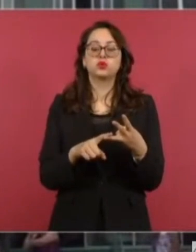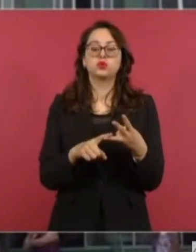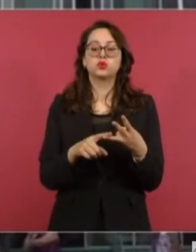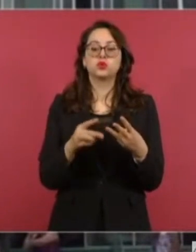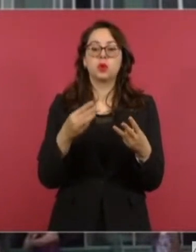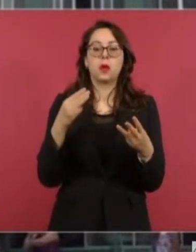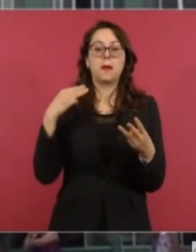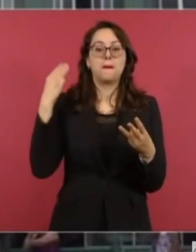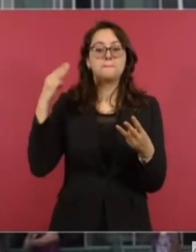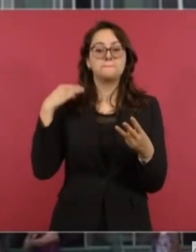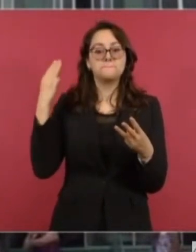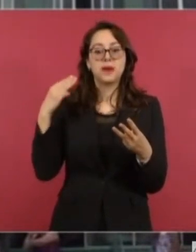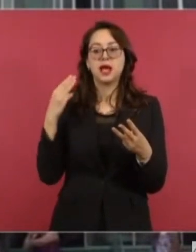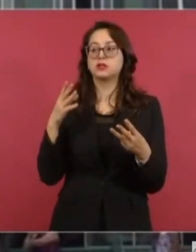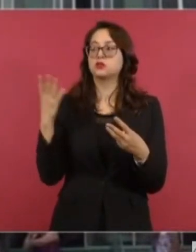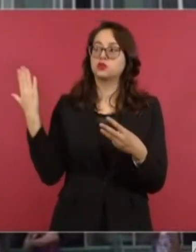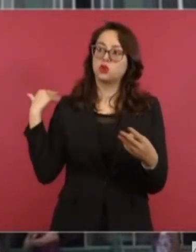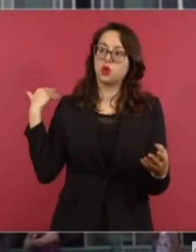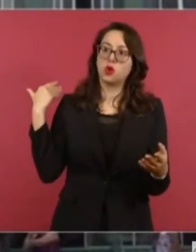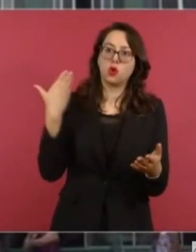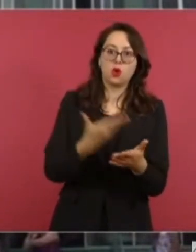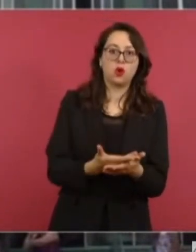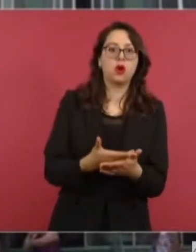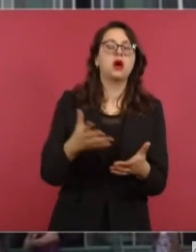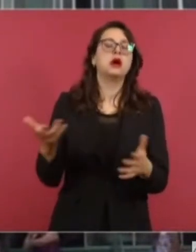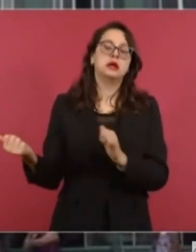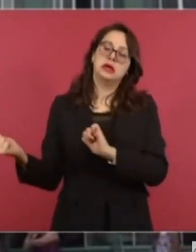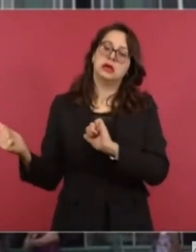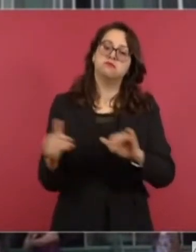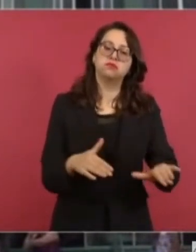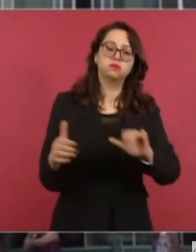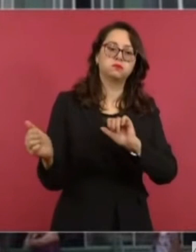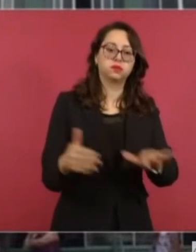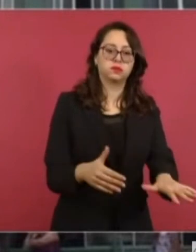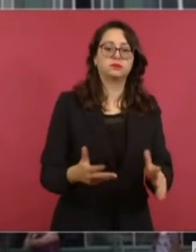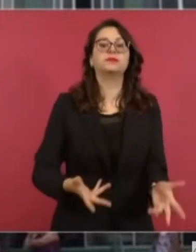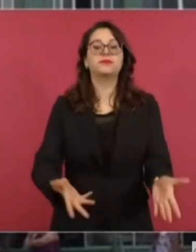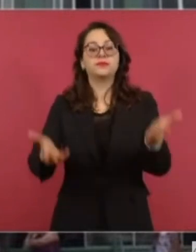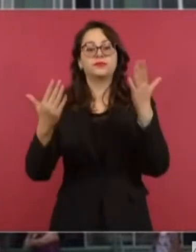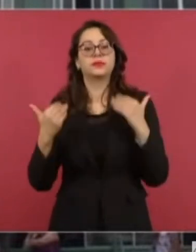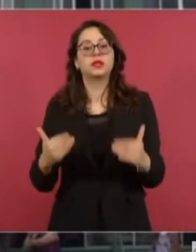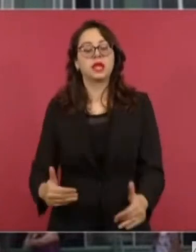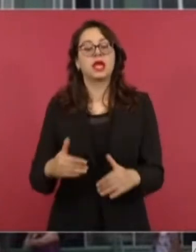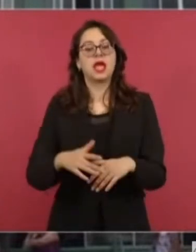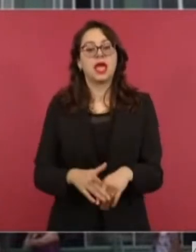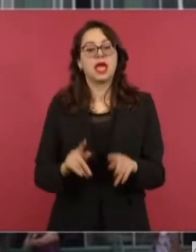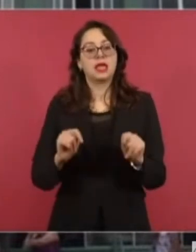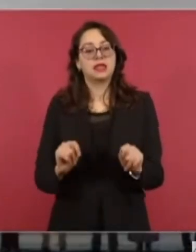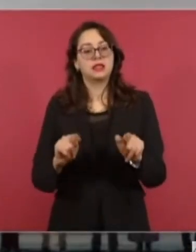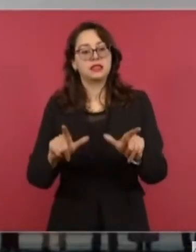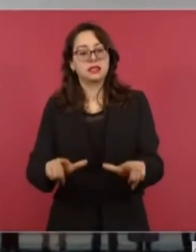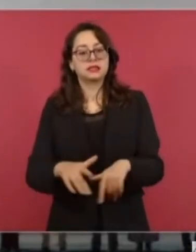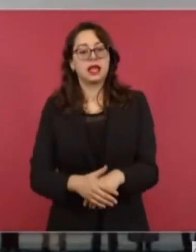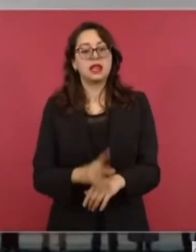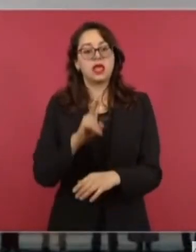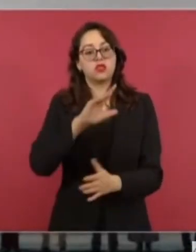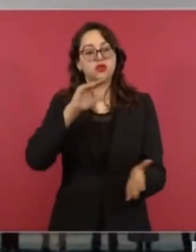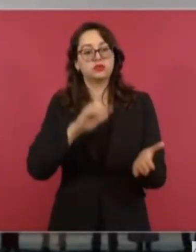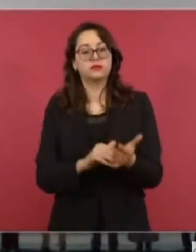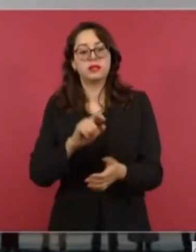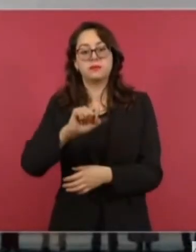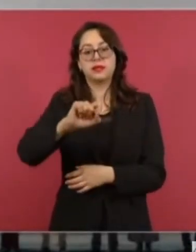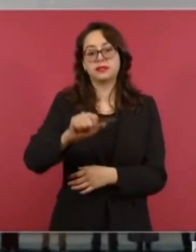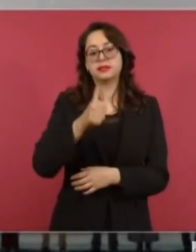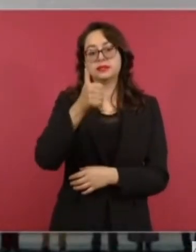reclutamiento de marzo del Seguro Social. En el caso de Tlaxcala, se cuenta con 2,026 médicos, de los